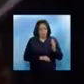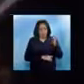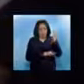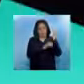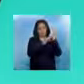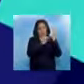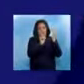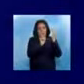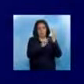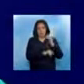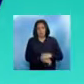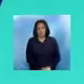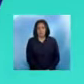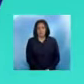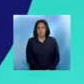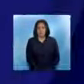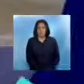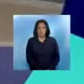otro árbol.